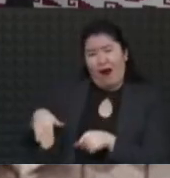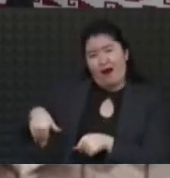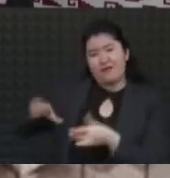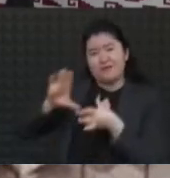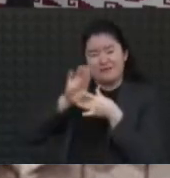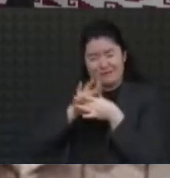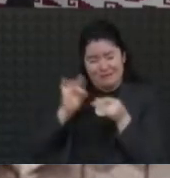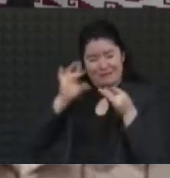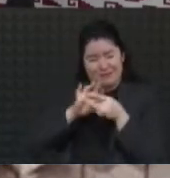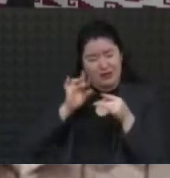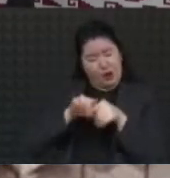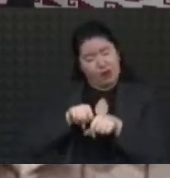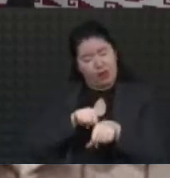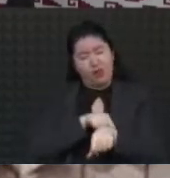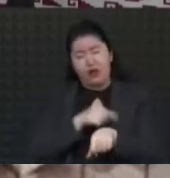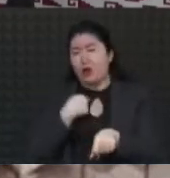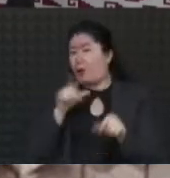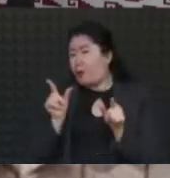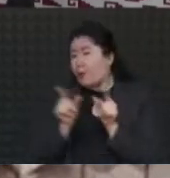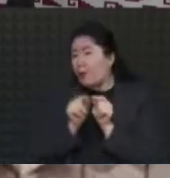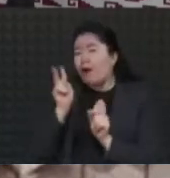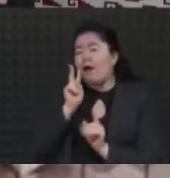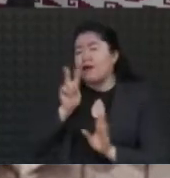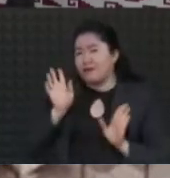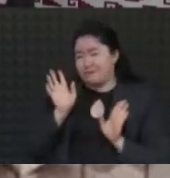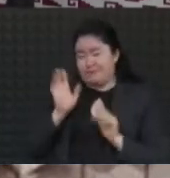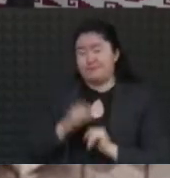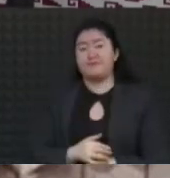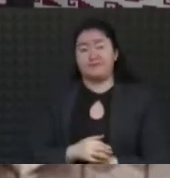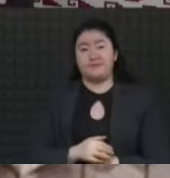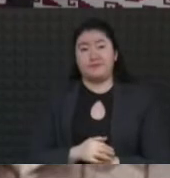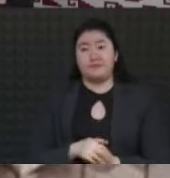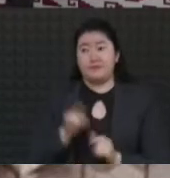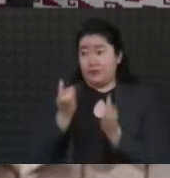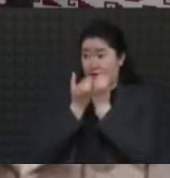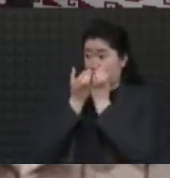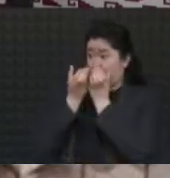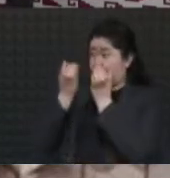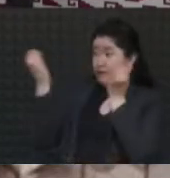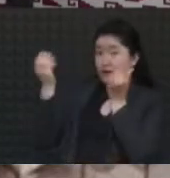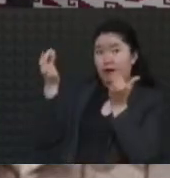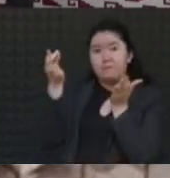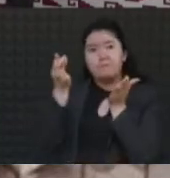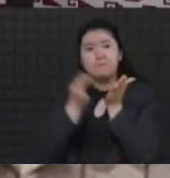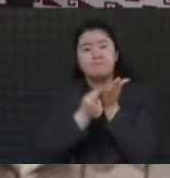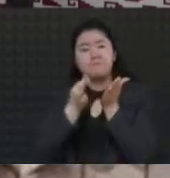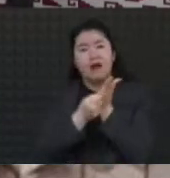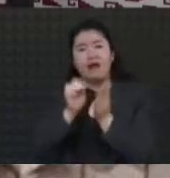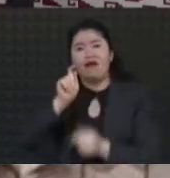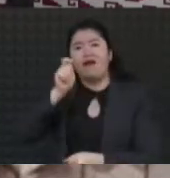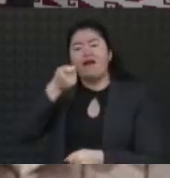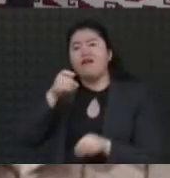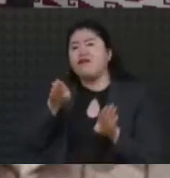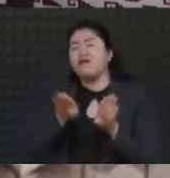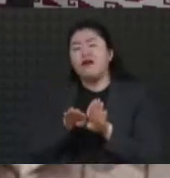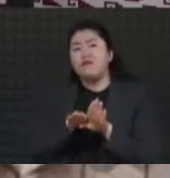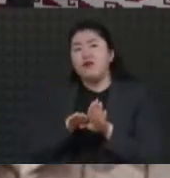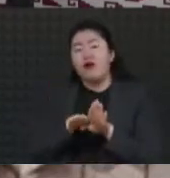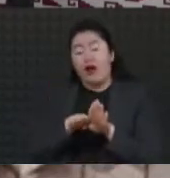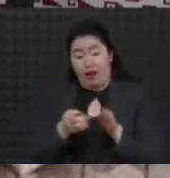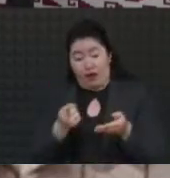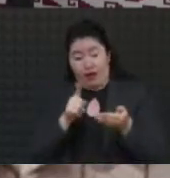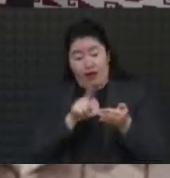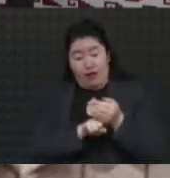explicar el secretario. El reforzamiento del tramo elevado metálico consiste básicamente en colocar